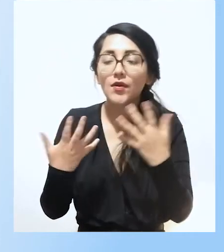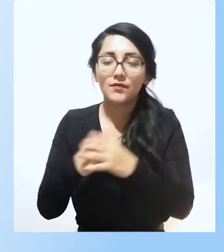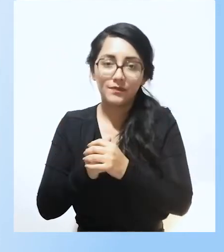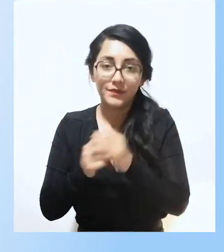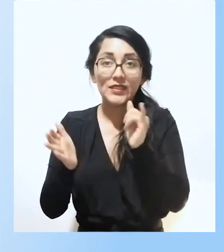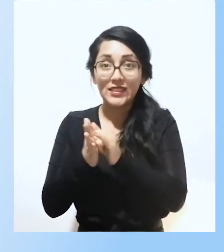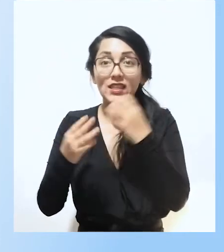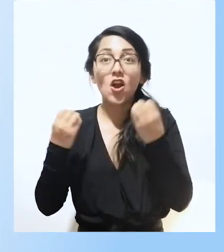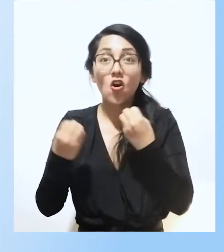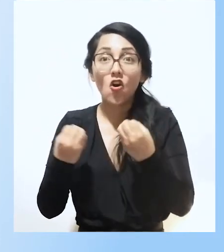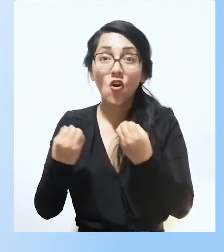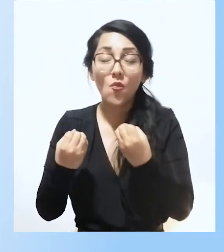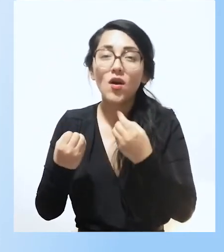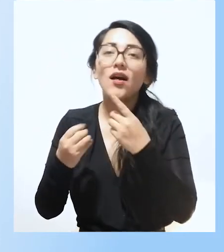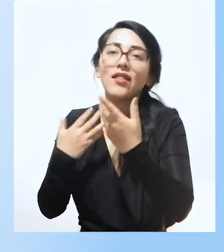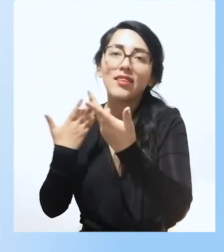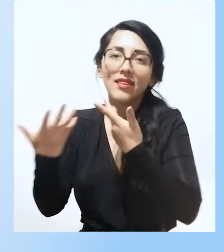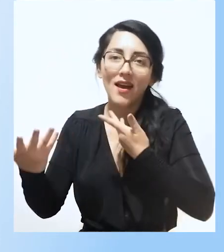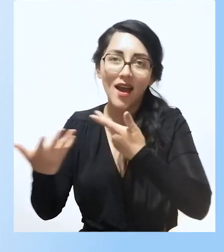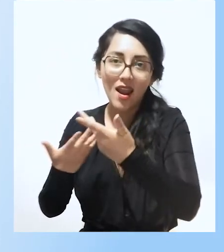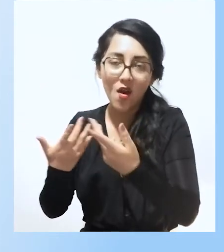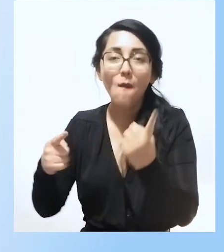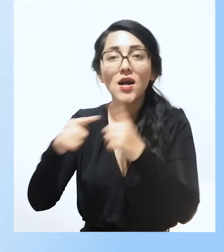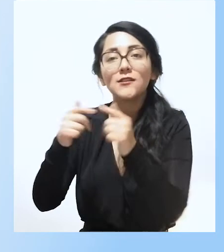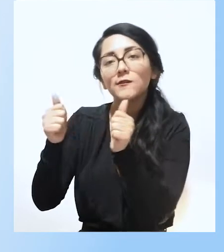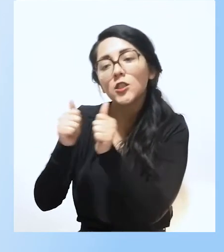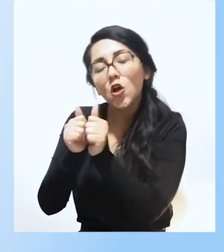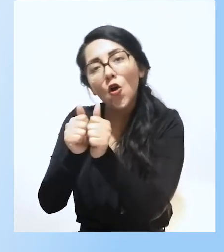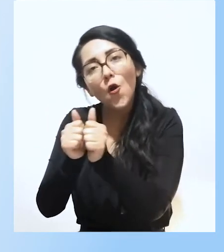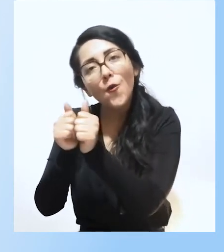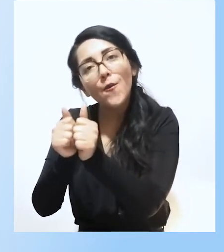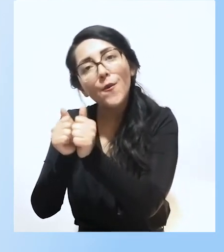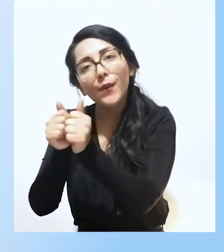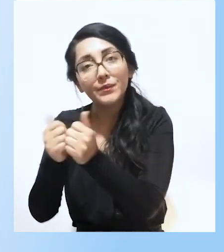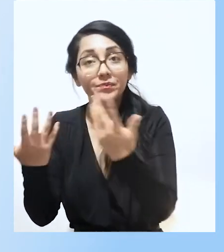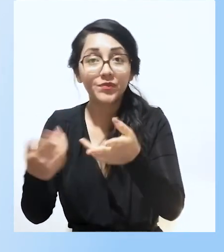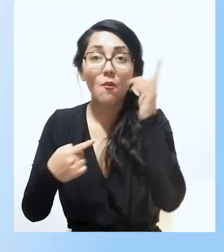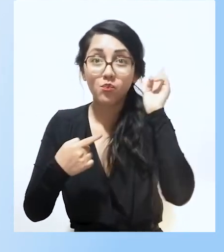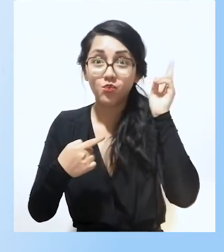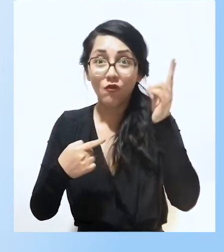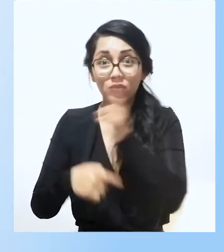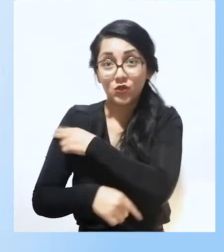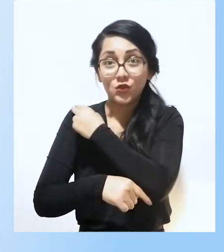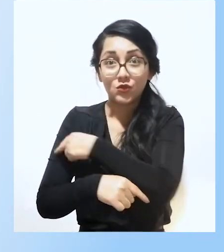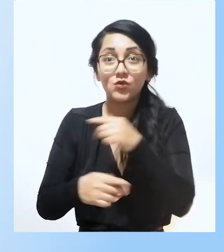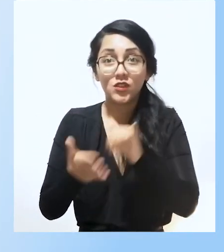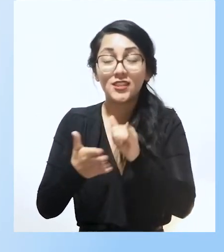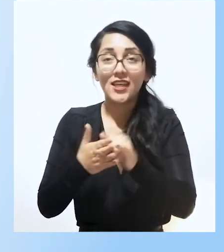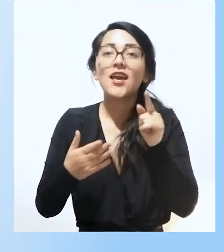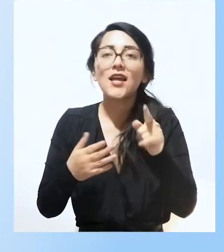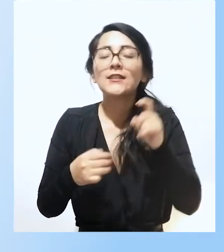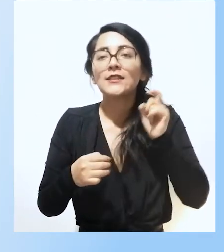esto se hace a través del diálogo y la compañía. Además, el pedagogo hospitalario, la pedagogía hospitalaria, tiene que